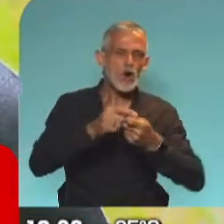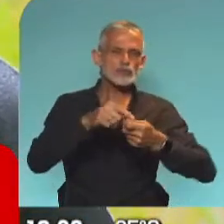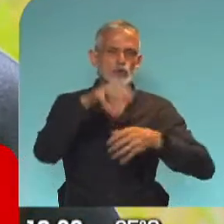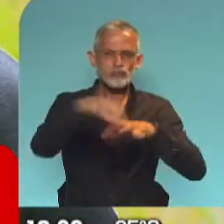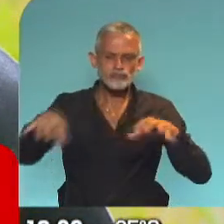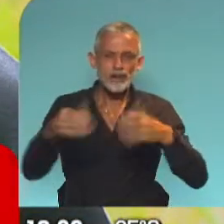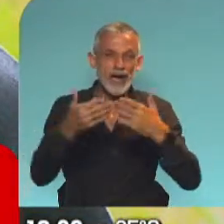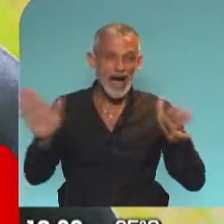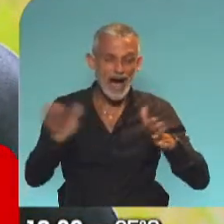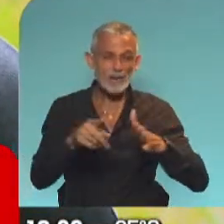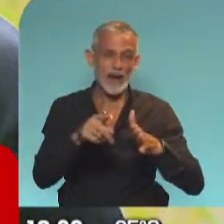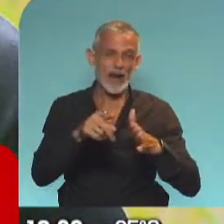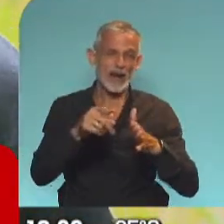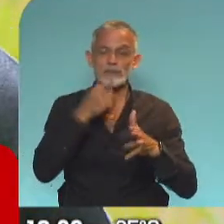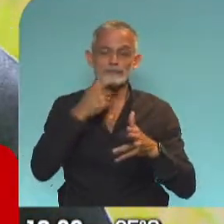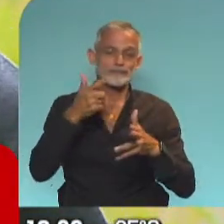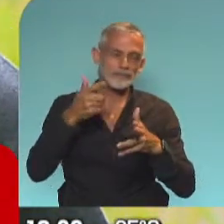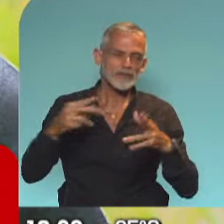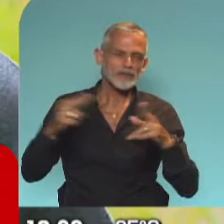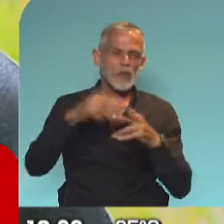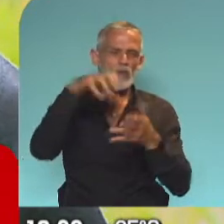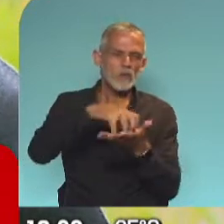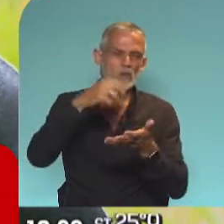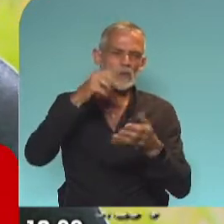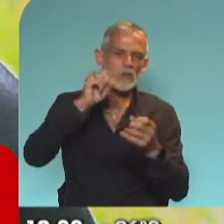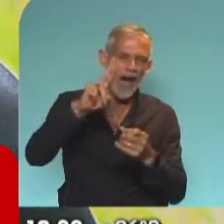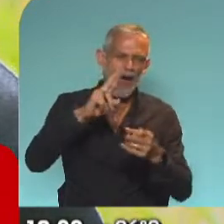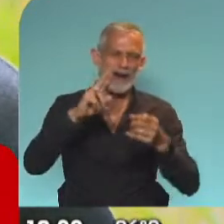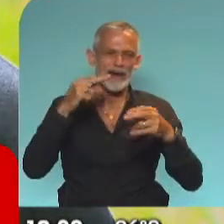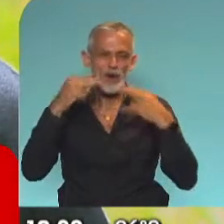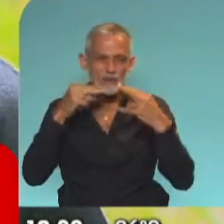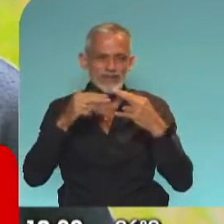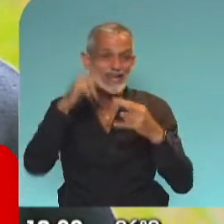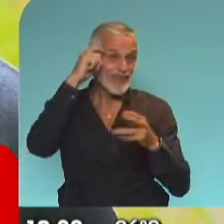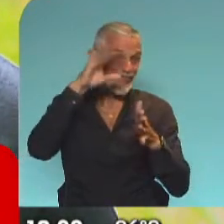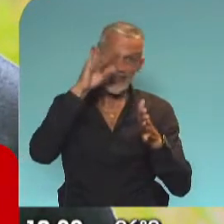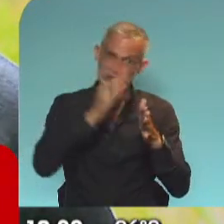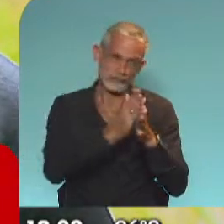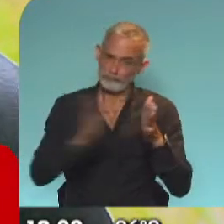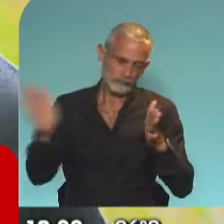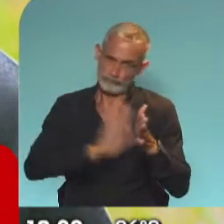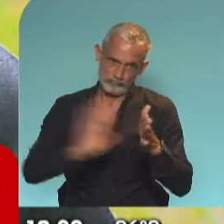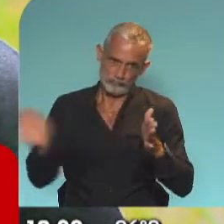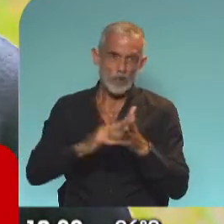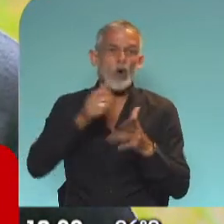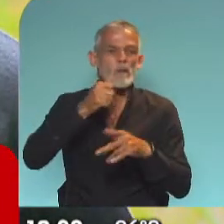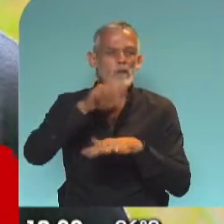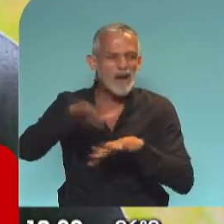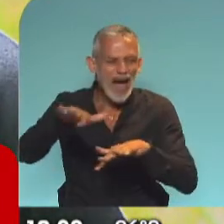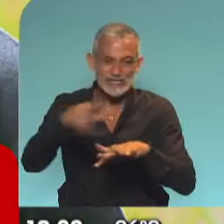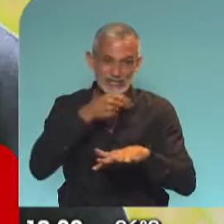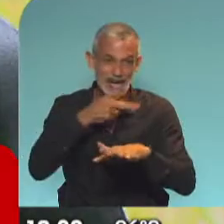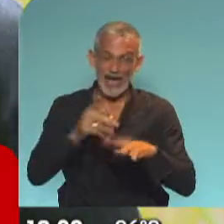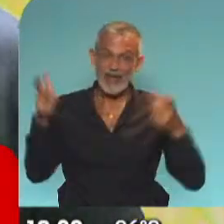comercios abran, y sobre todo los lugares de encuentro de los más jóvenes abran después de las 10 de la noche, en la playa, evitar